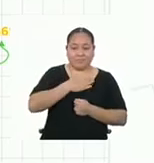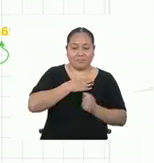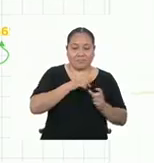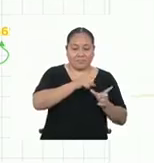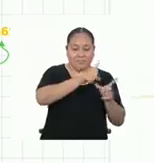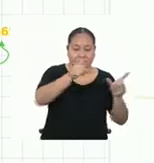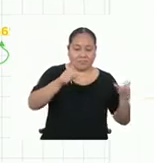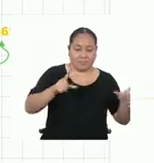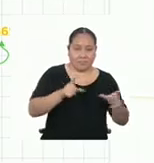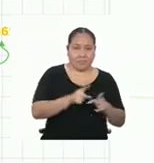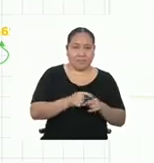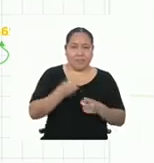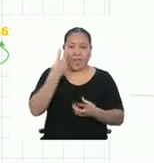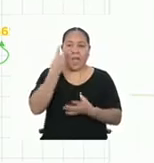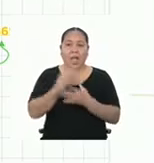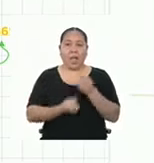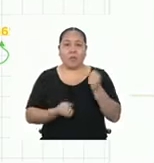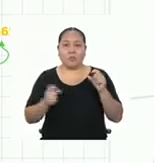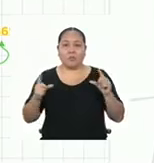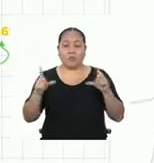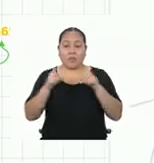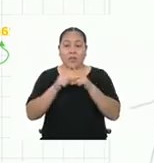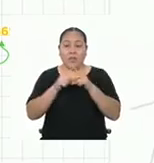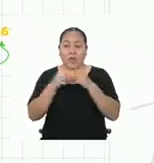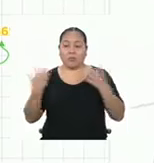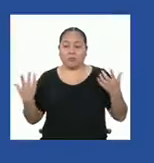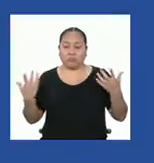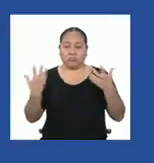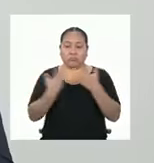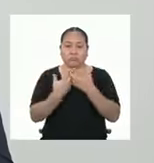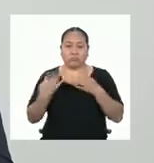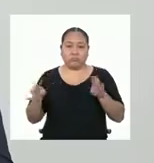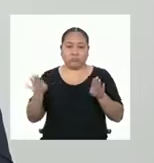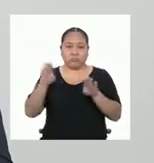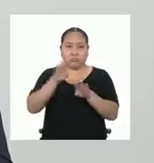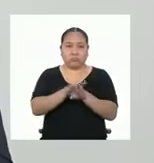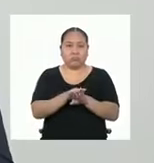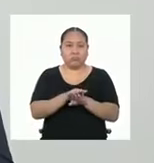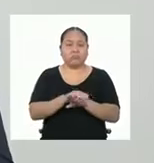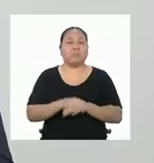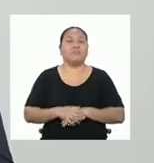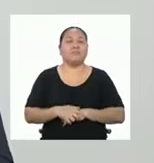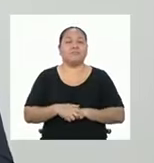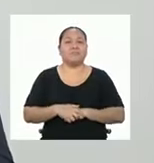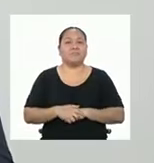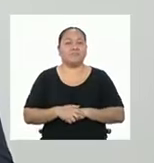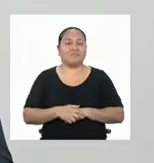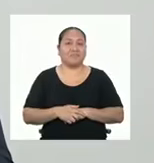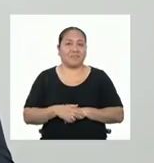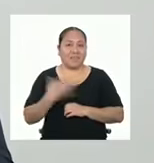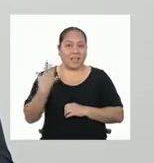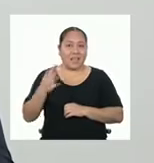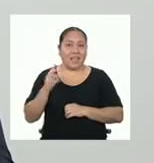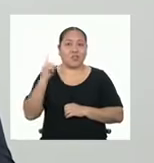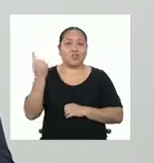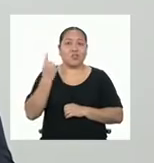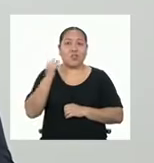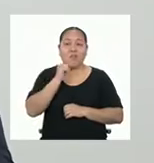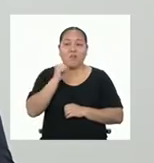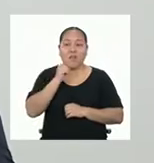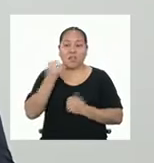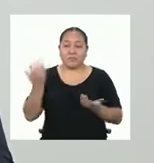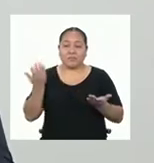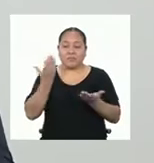Entonces, ambos triángulos son congruentes Si es así, ya solo faltaría comparar tu